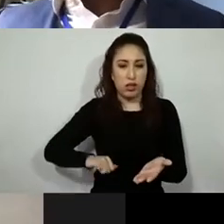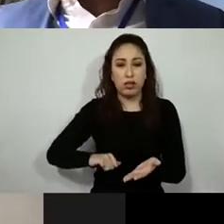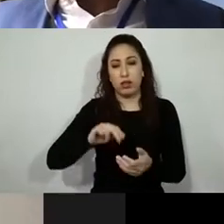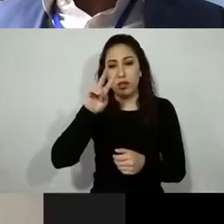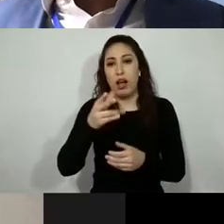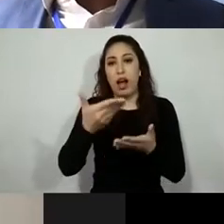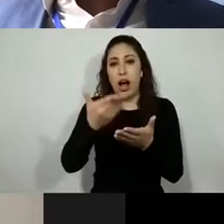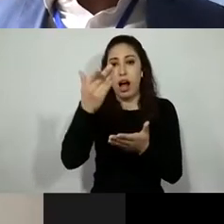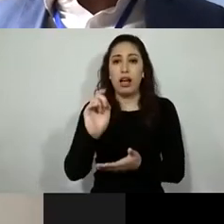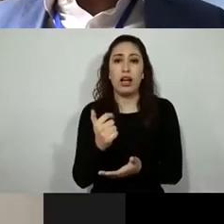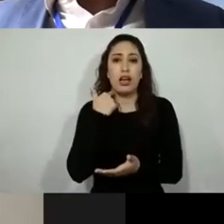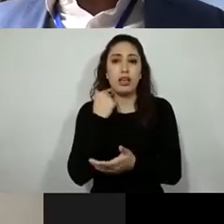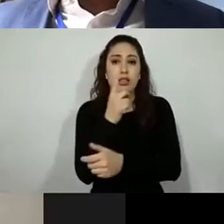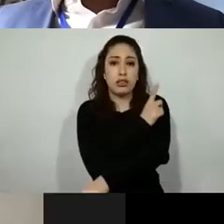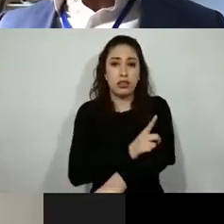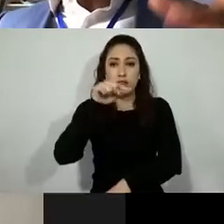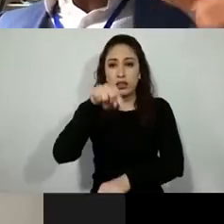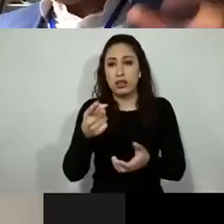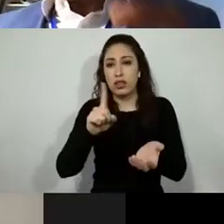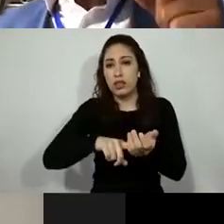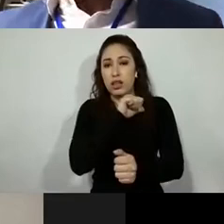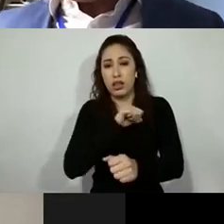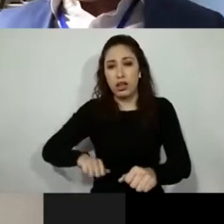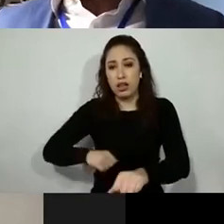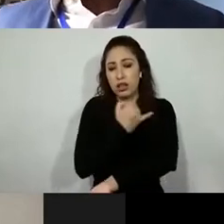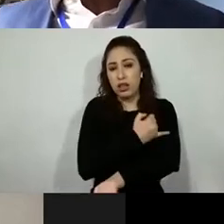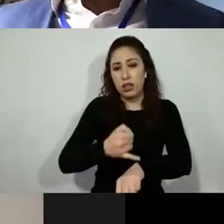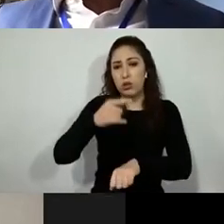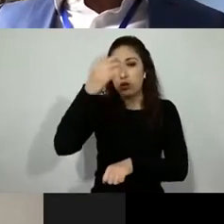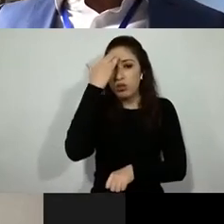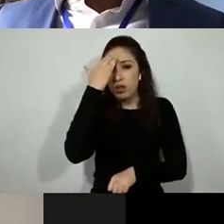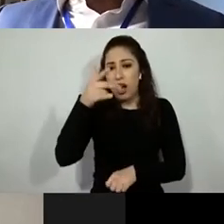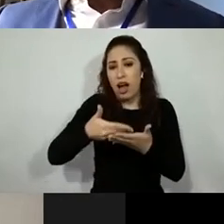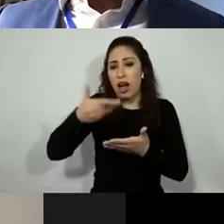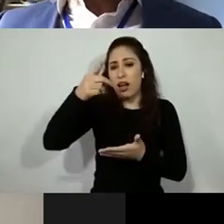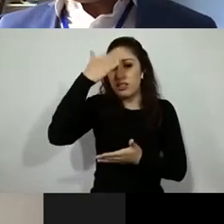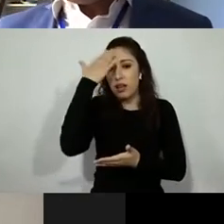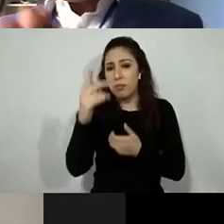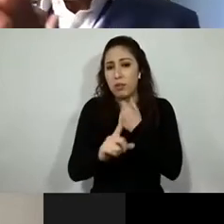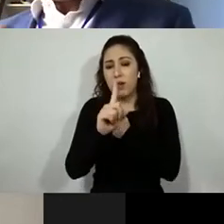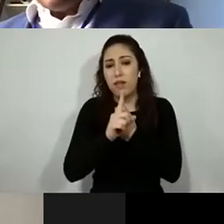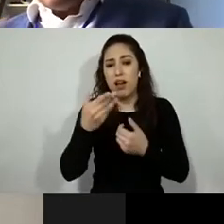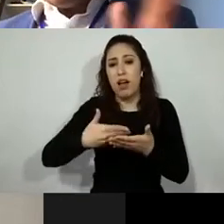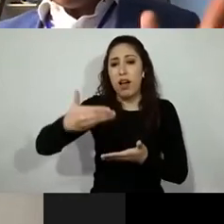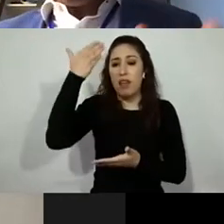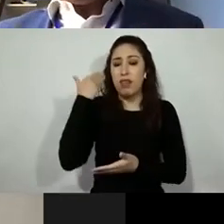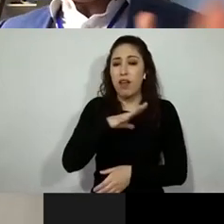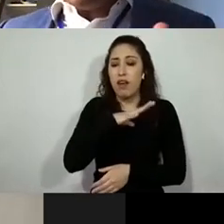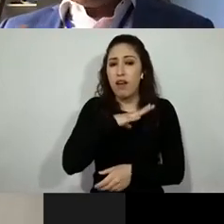delegada de esta demarcación, conocía las problemáticas, casi hablemos de que usted se